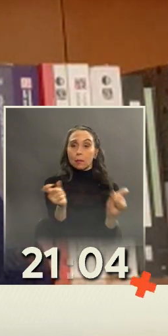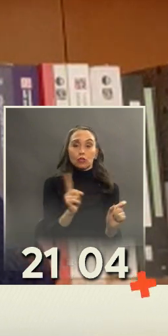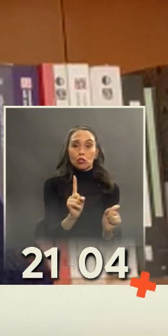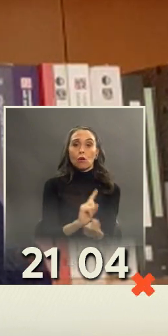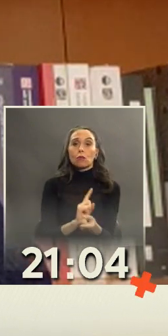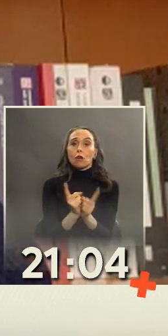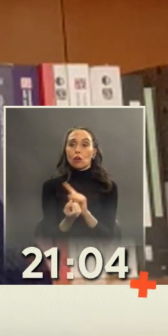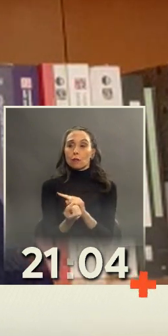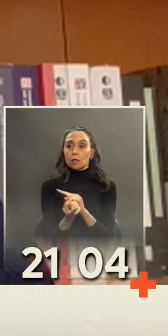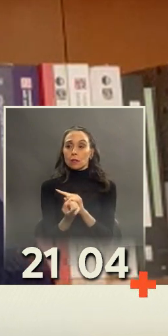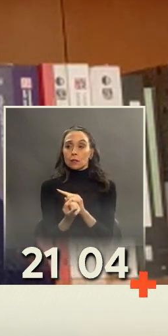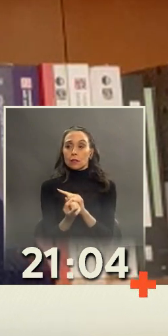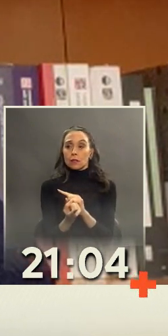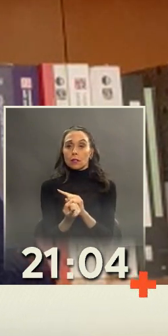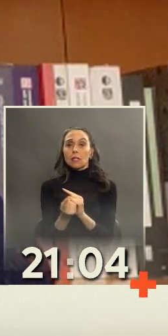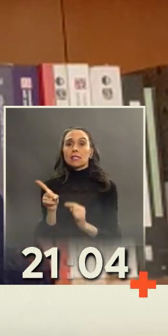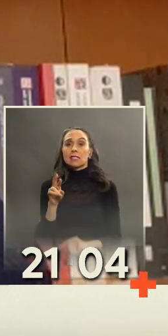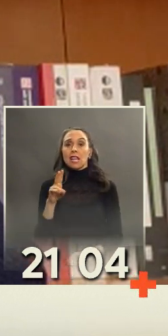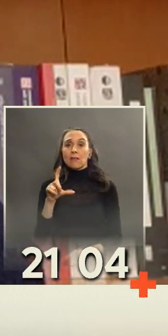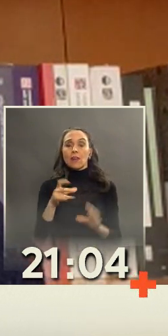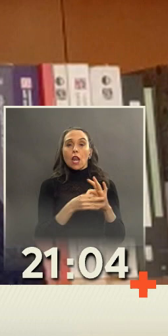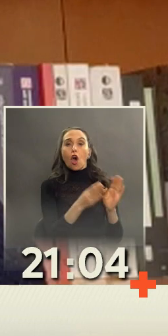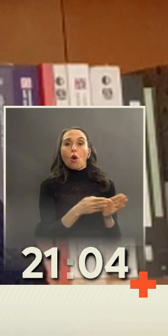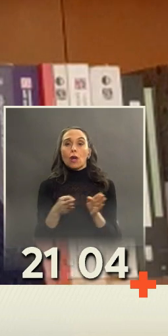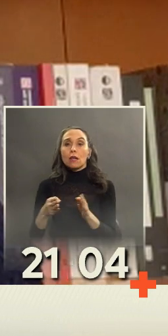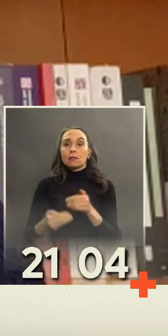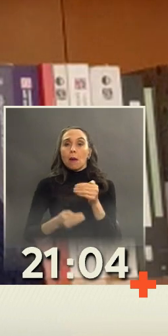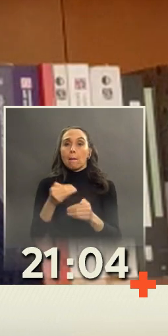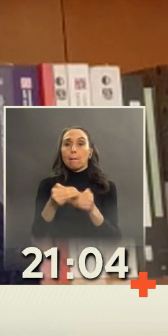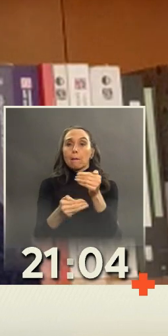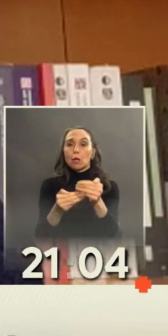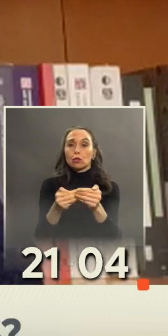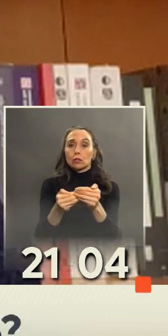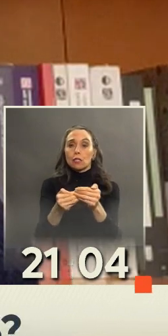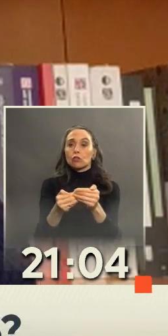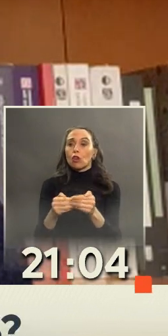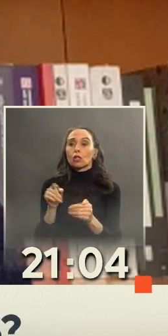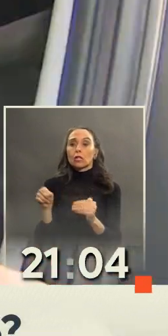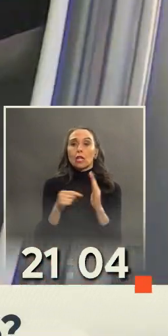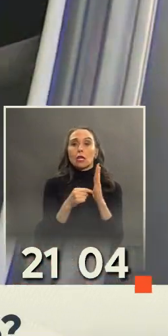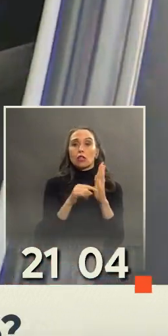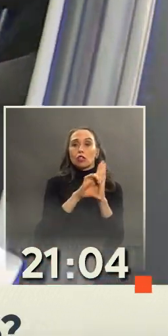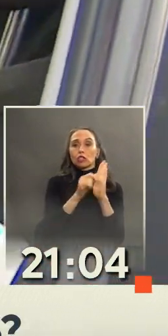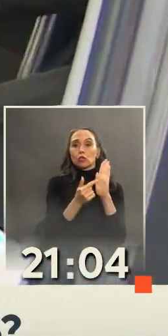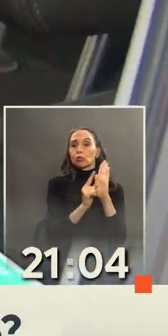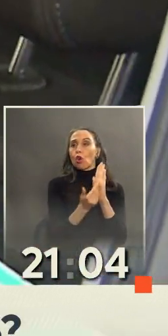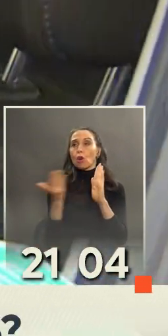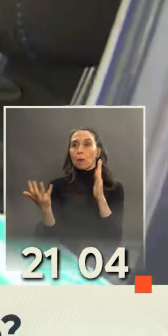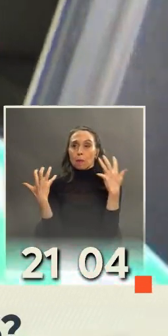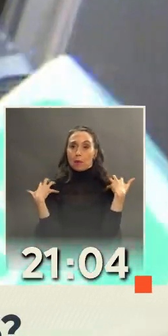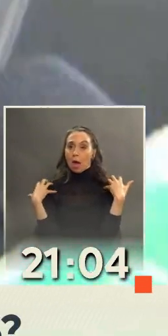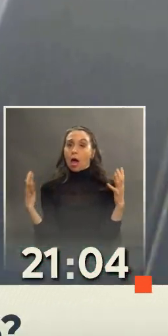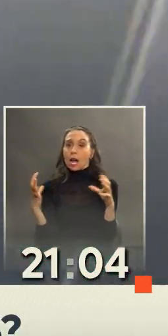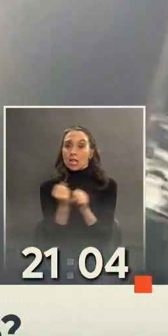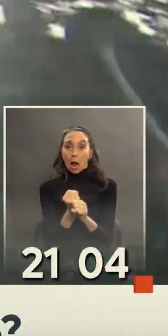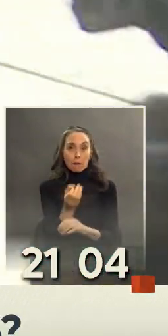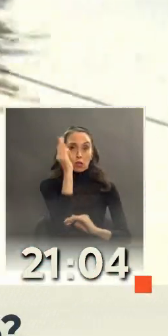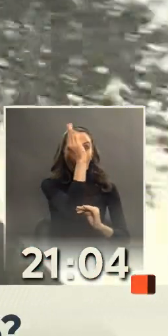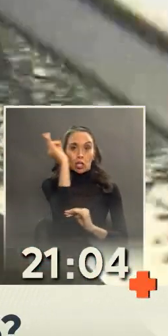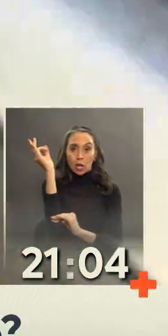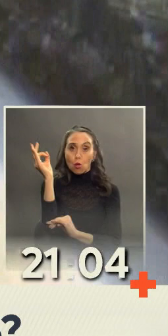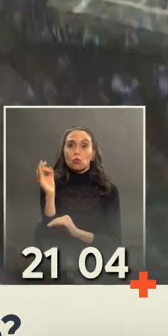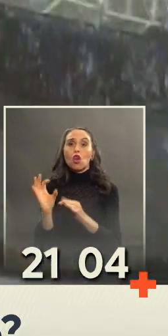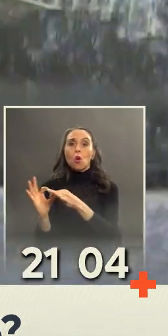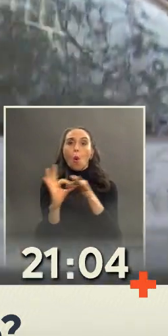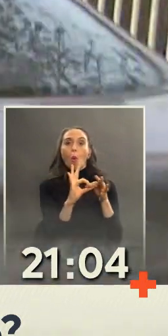estaría contribuyendo a organizar un proceso que escapa a sus facultades formales. Rápidamente se reactivaron reuniones en Unidad